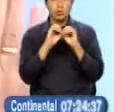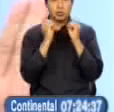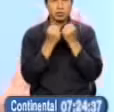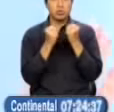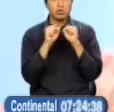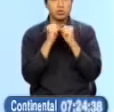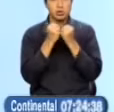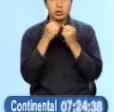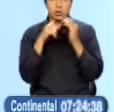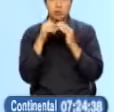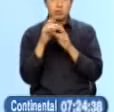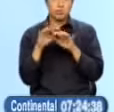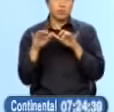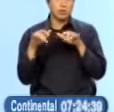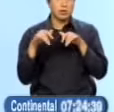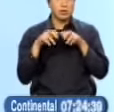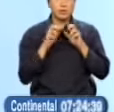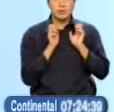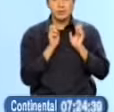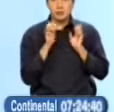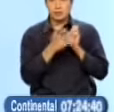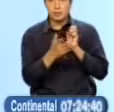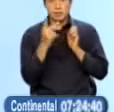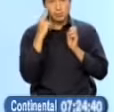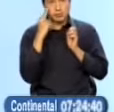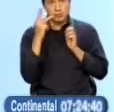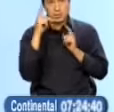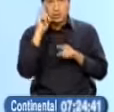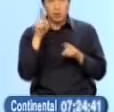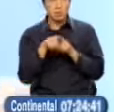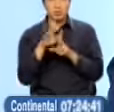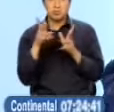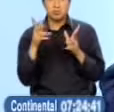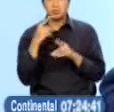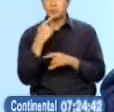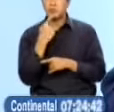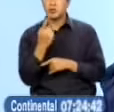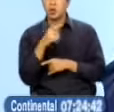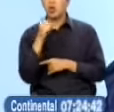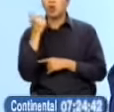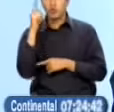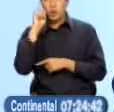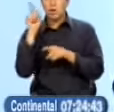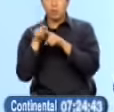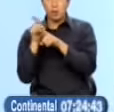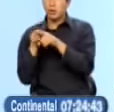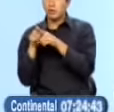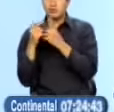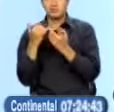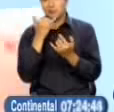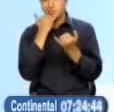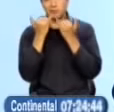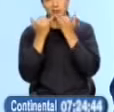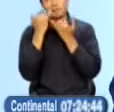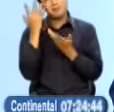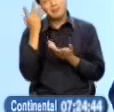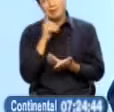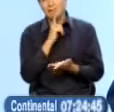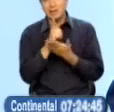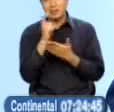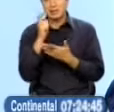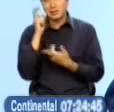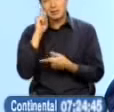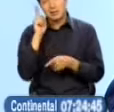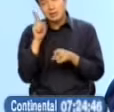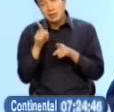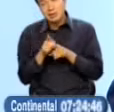son las organizaciones sociales no hacen acuerdos con ellos y hacen acuerdos con otros sectores que a veces tienen que hacerlo pero sobre